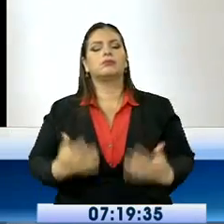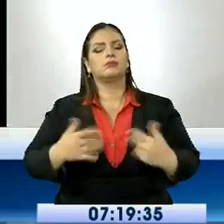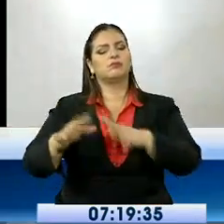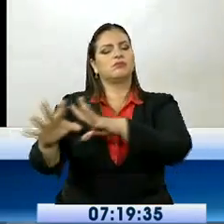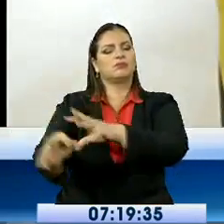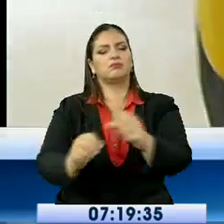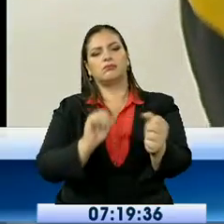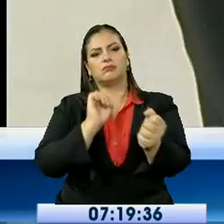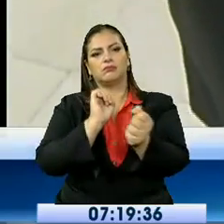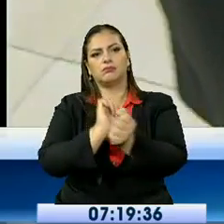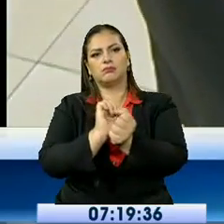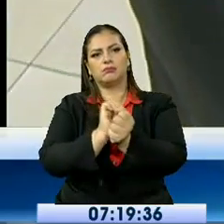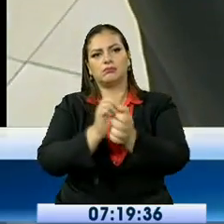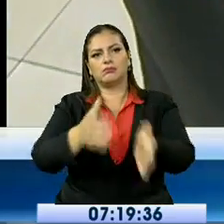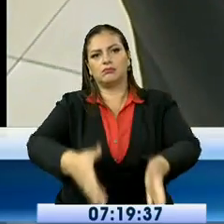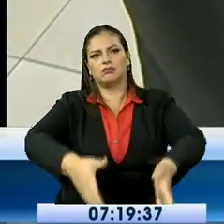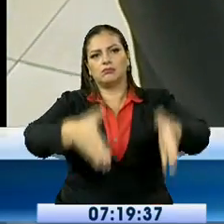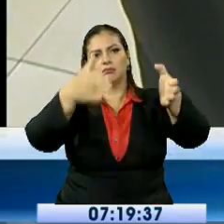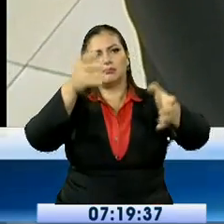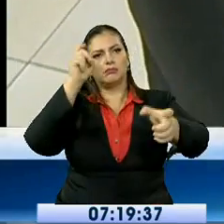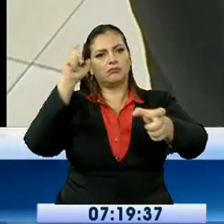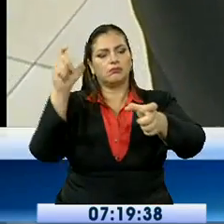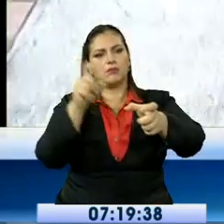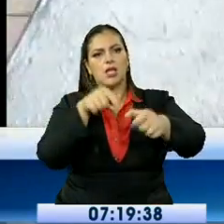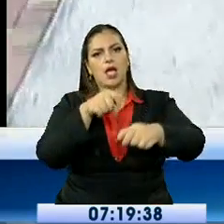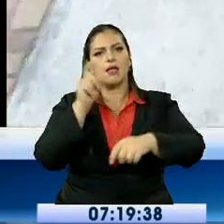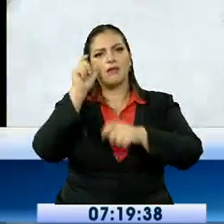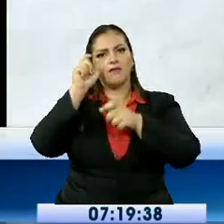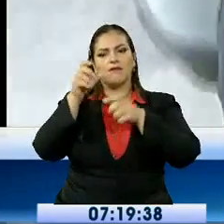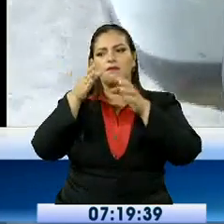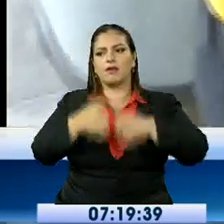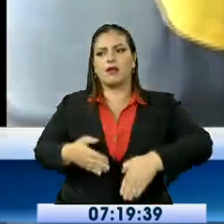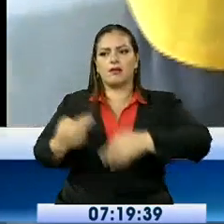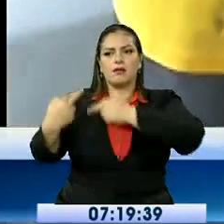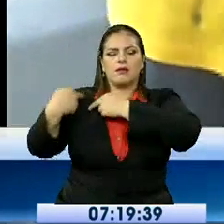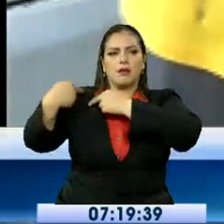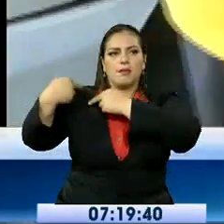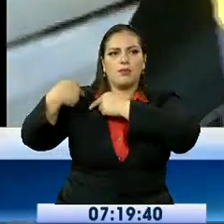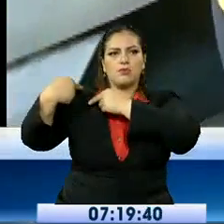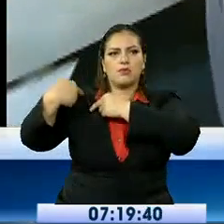de flagrancia para que el fiscal de turno ordene el respectivo